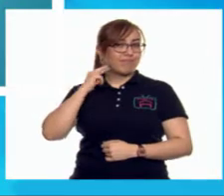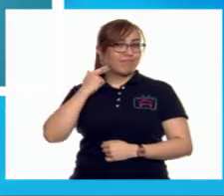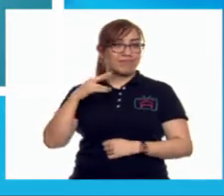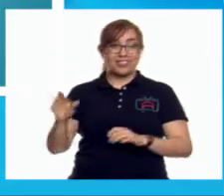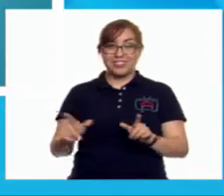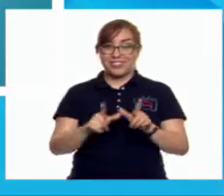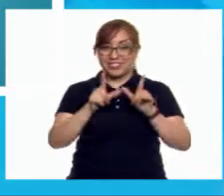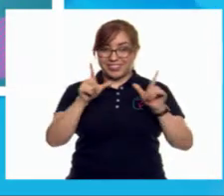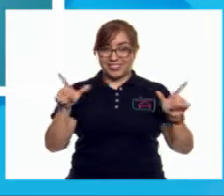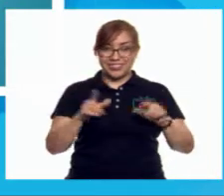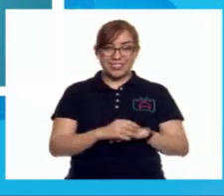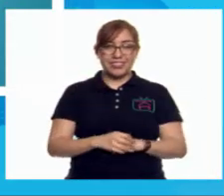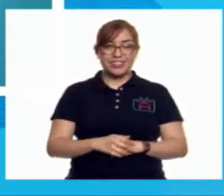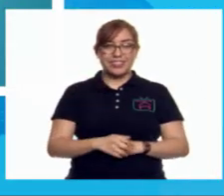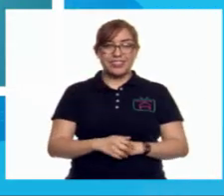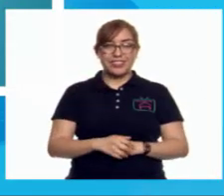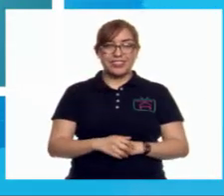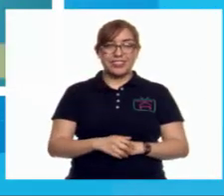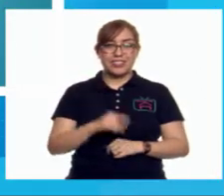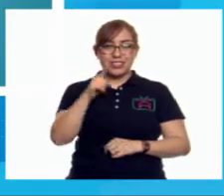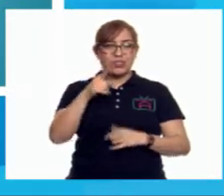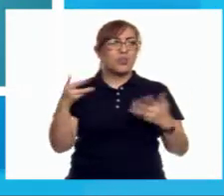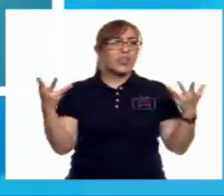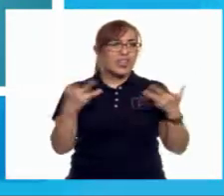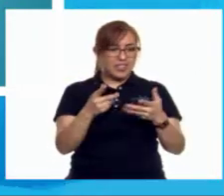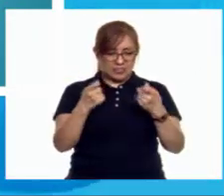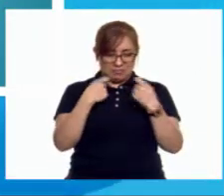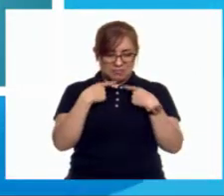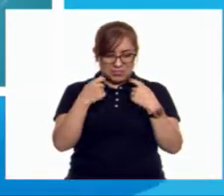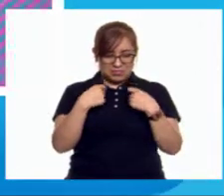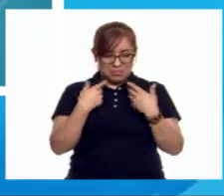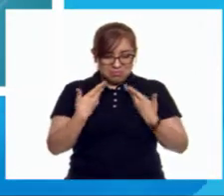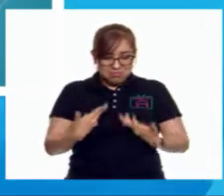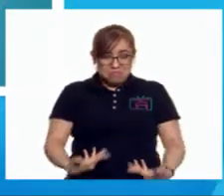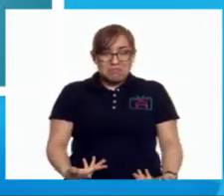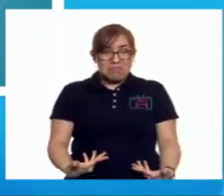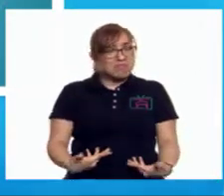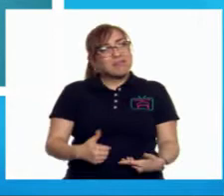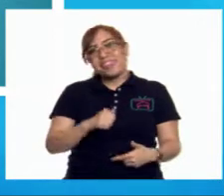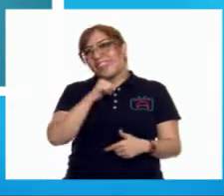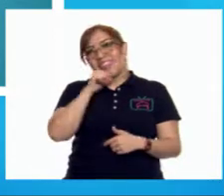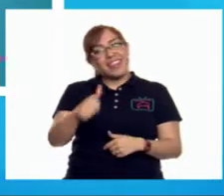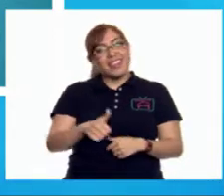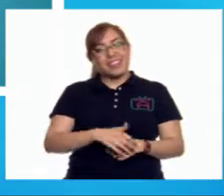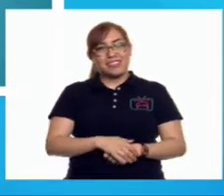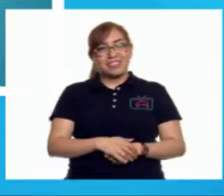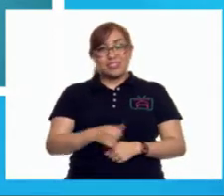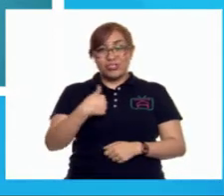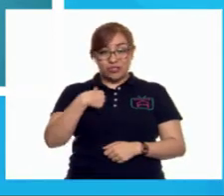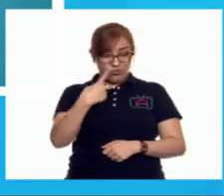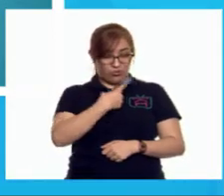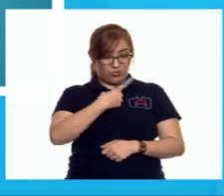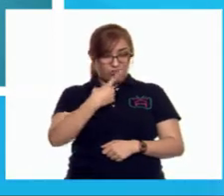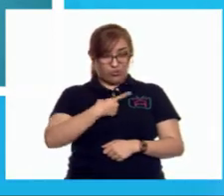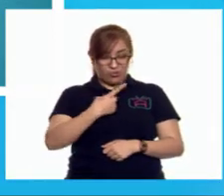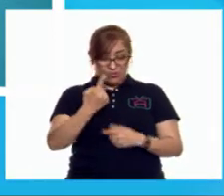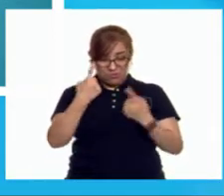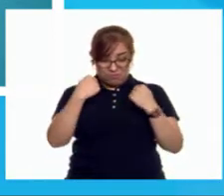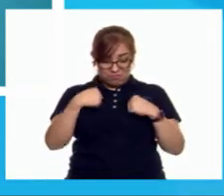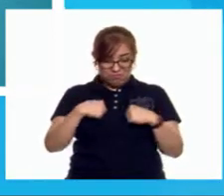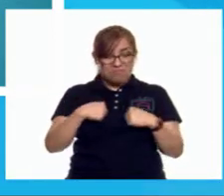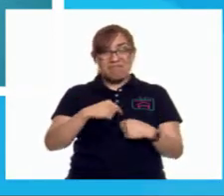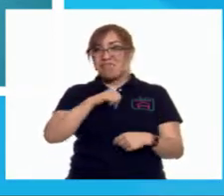¿Listo? ¿Qué podrías hacer por ti mismo? Nada, ¿verdad? Por ti solo no podrías